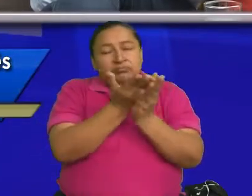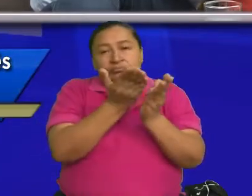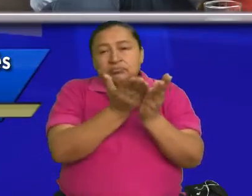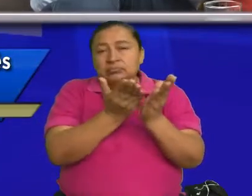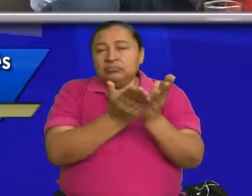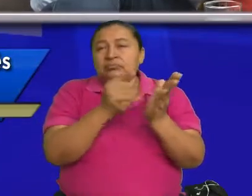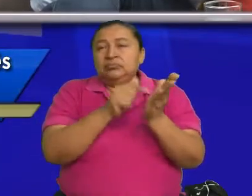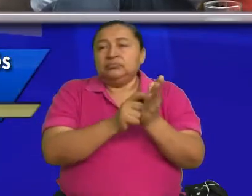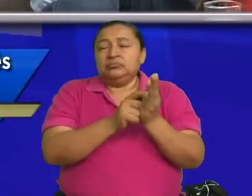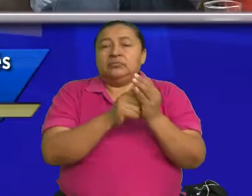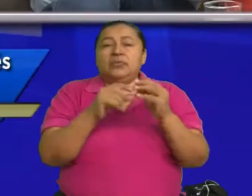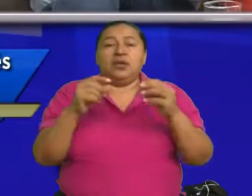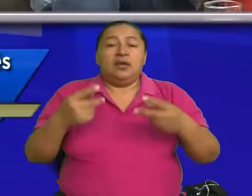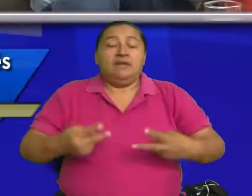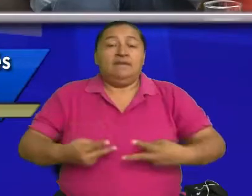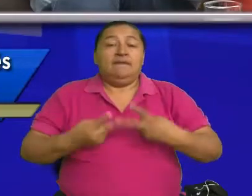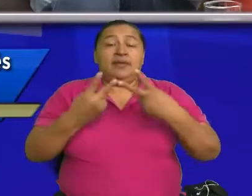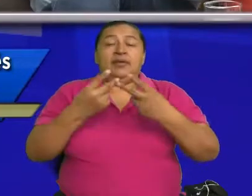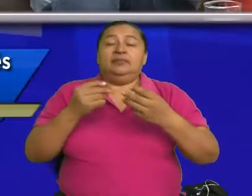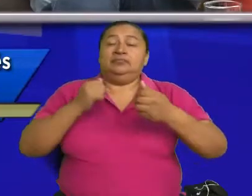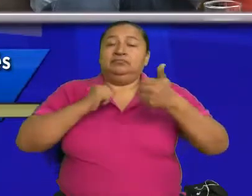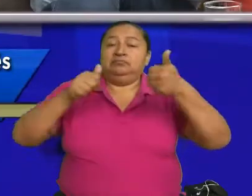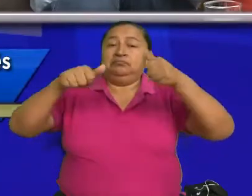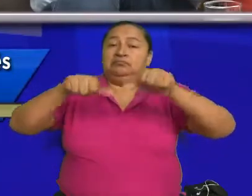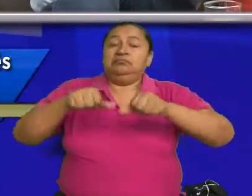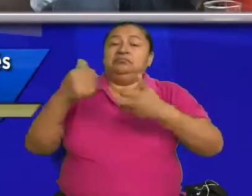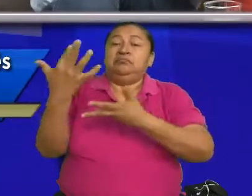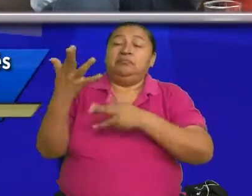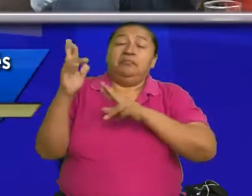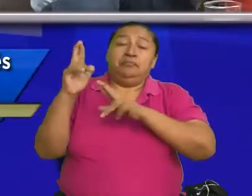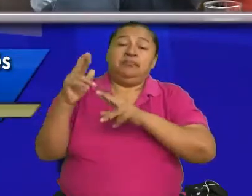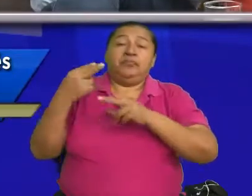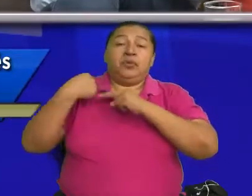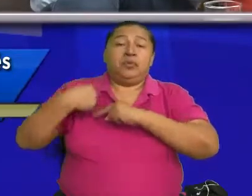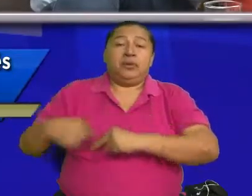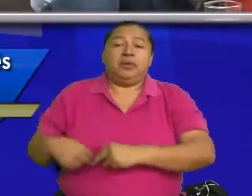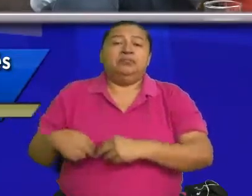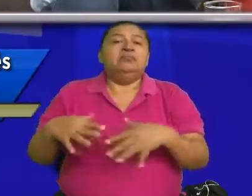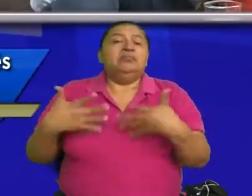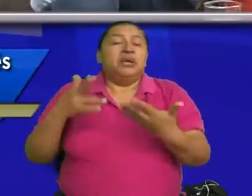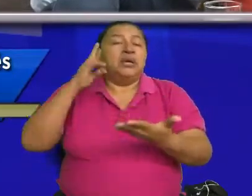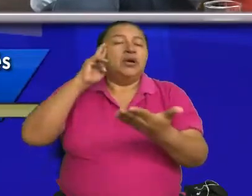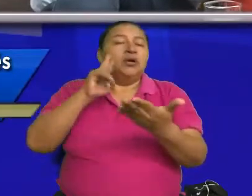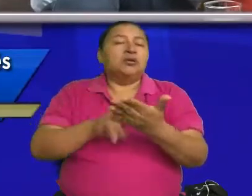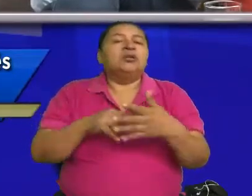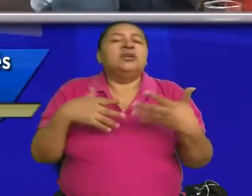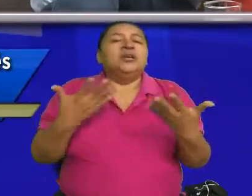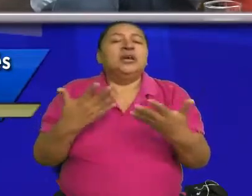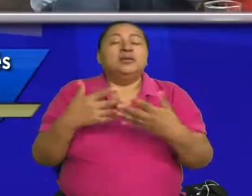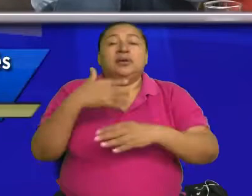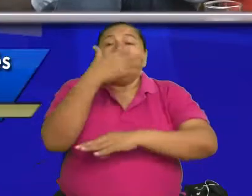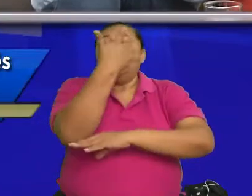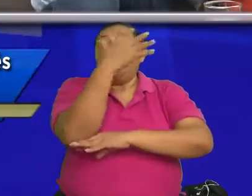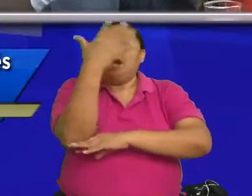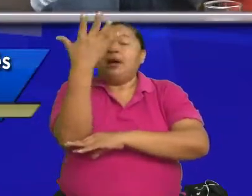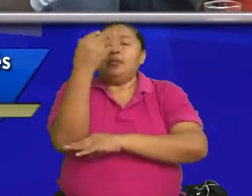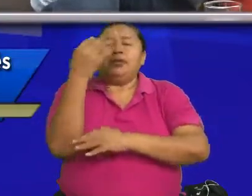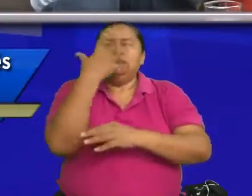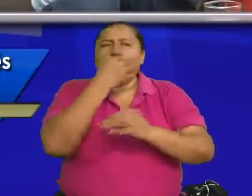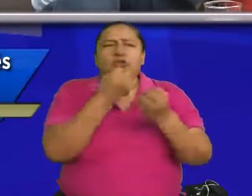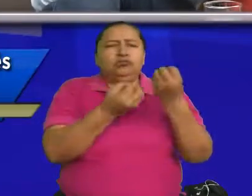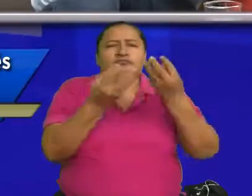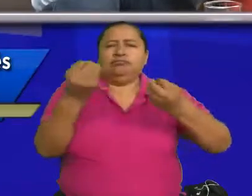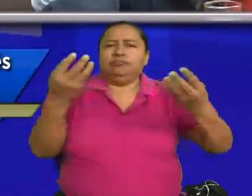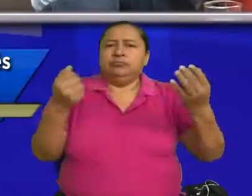con el título Vida, Armonía y Esperanza para la Humanidad. ¿En reconocimiento a qué? A los árboles, especies, jardines. Fíjate que ayer